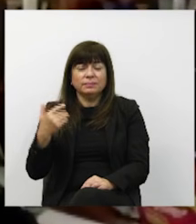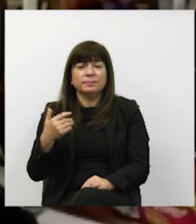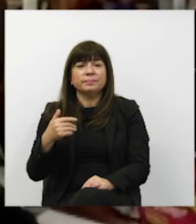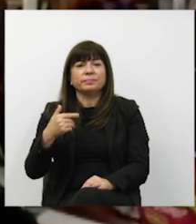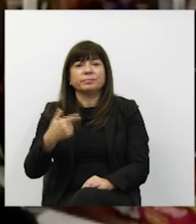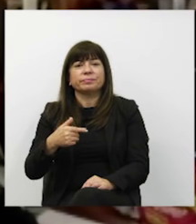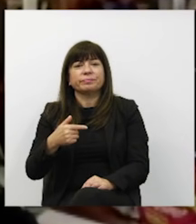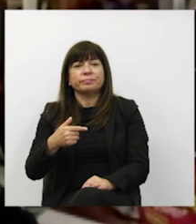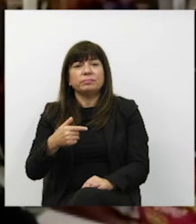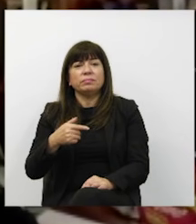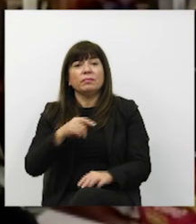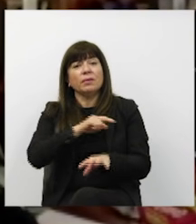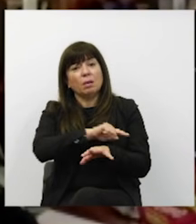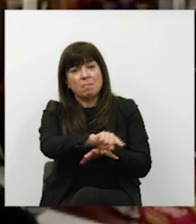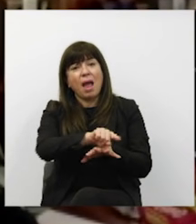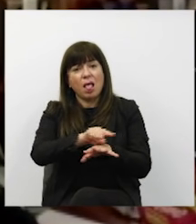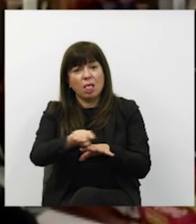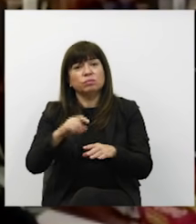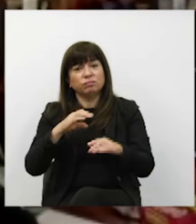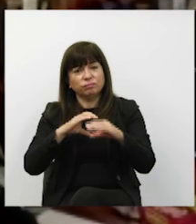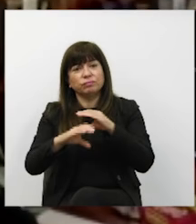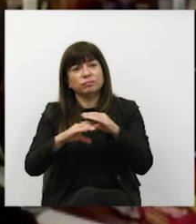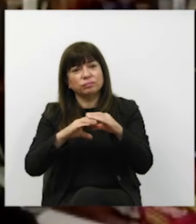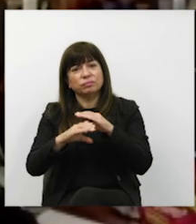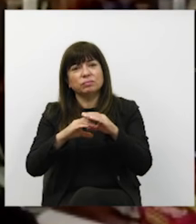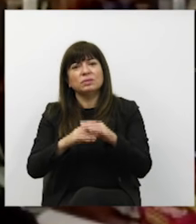tema. Y los medios tienden a